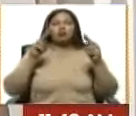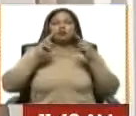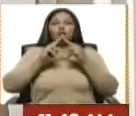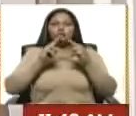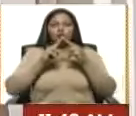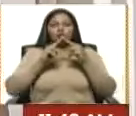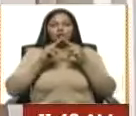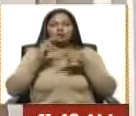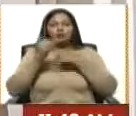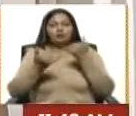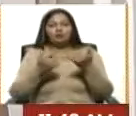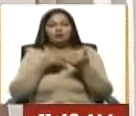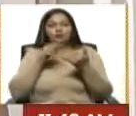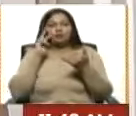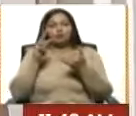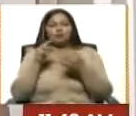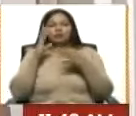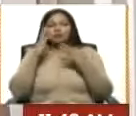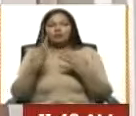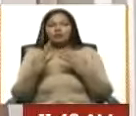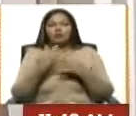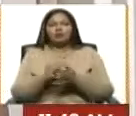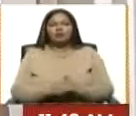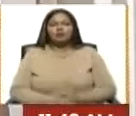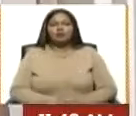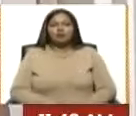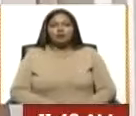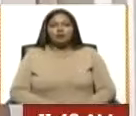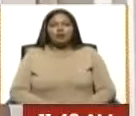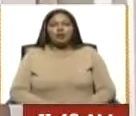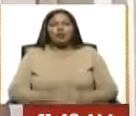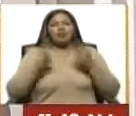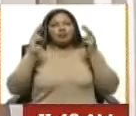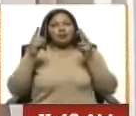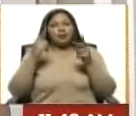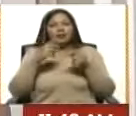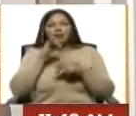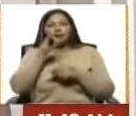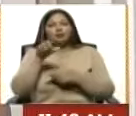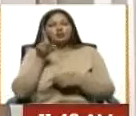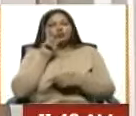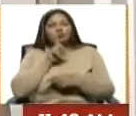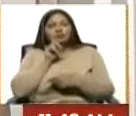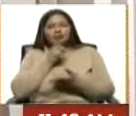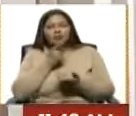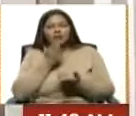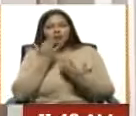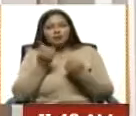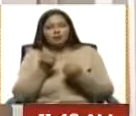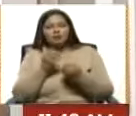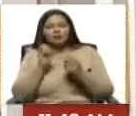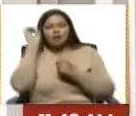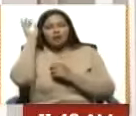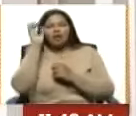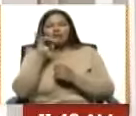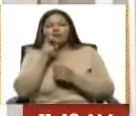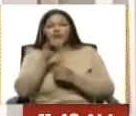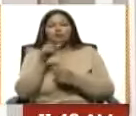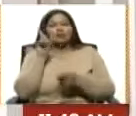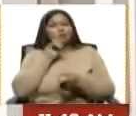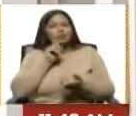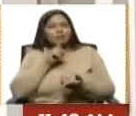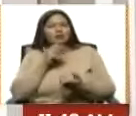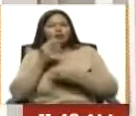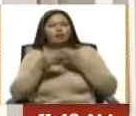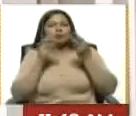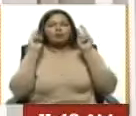plantearlas como reales, está el tema de los fake news. ¿Cómo se está trabajando el tema de los fake news? Porque se crean informaciones que son totalmente falsas, como